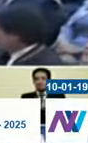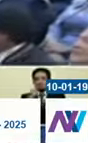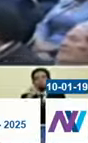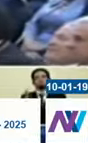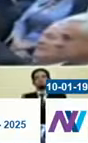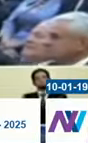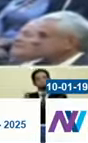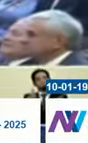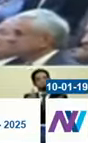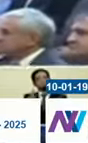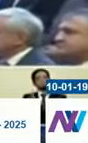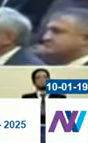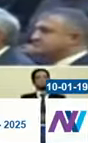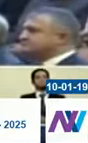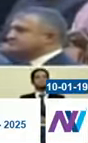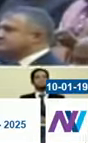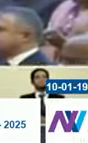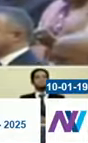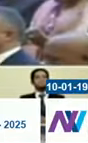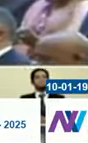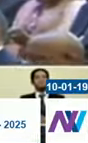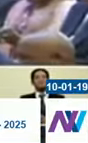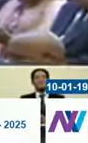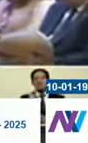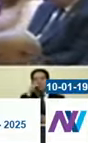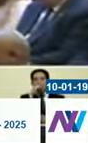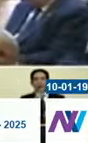República Bolivariana de Venezuela para el periodo